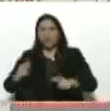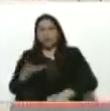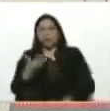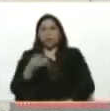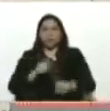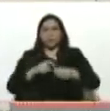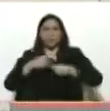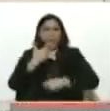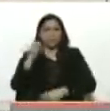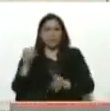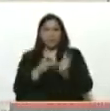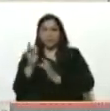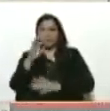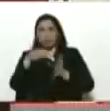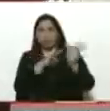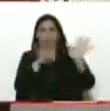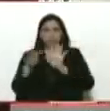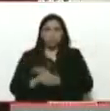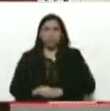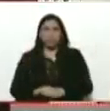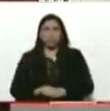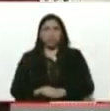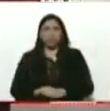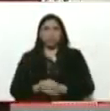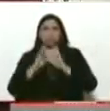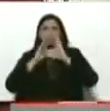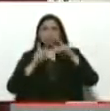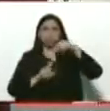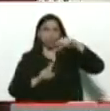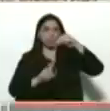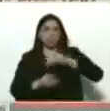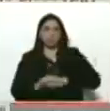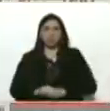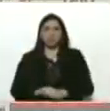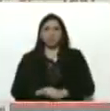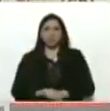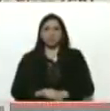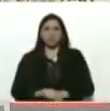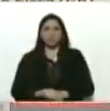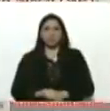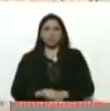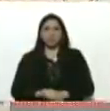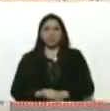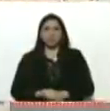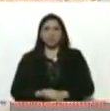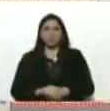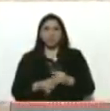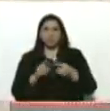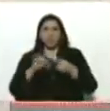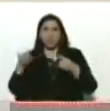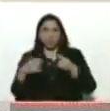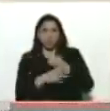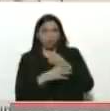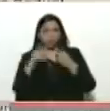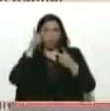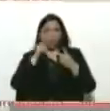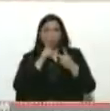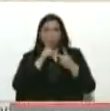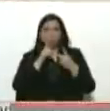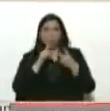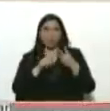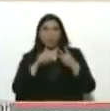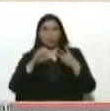fue el 30 de abril del 2019, distribuidor Altamira, Juanito Alimaña, Leopoldo López,